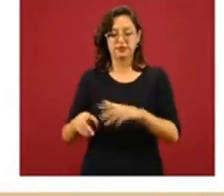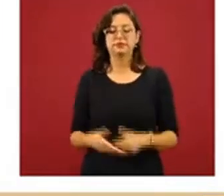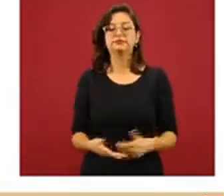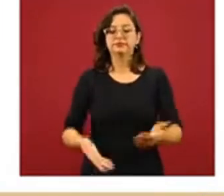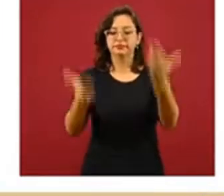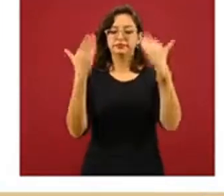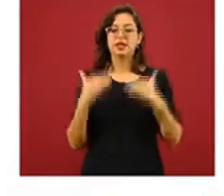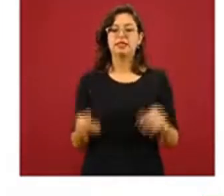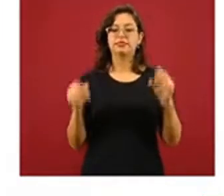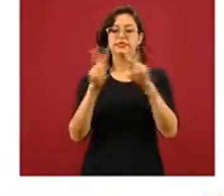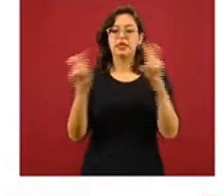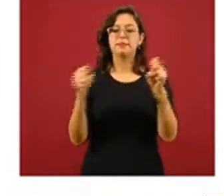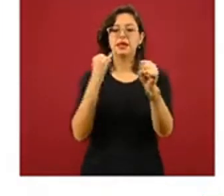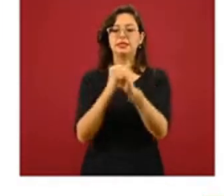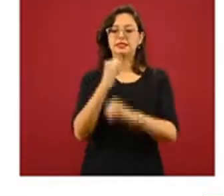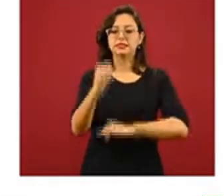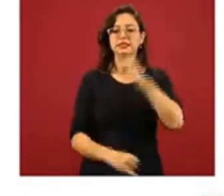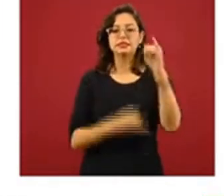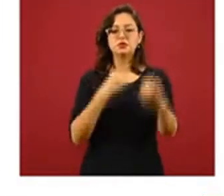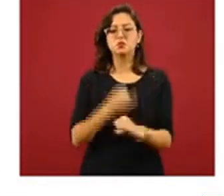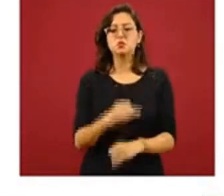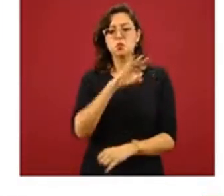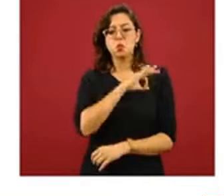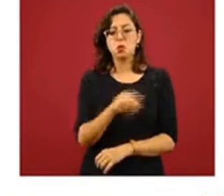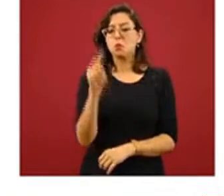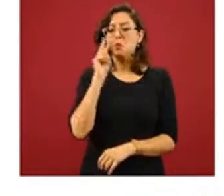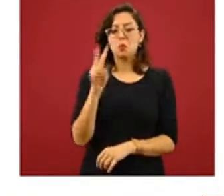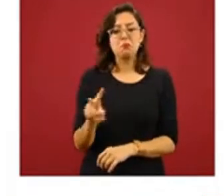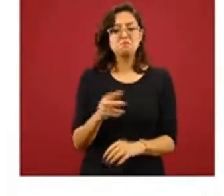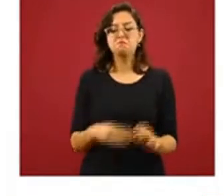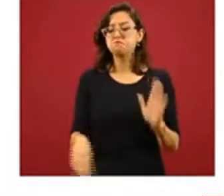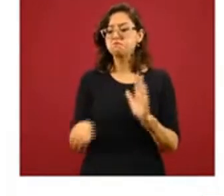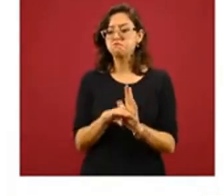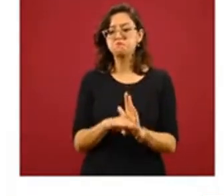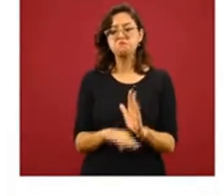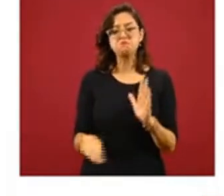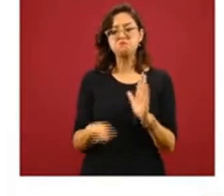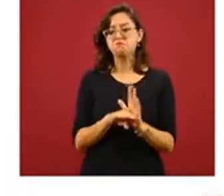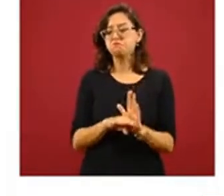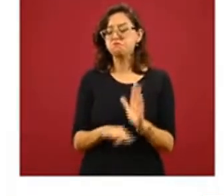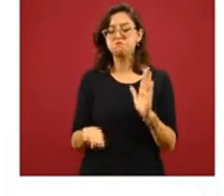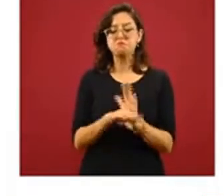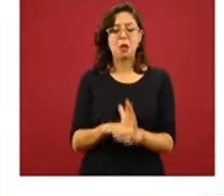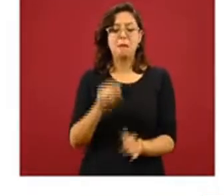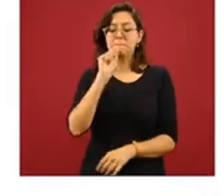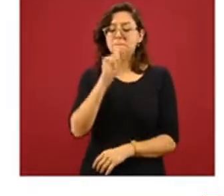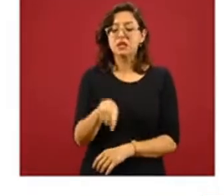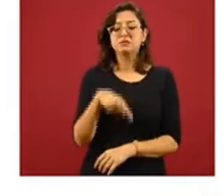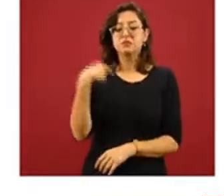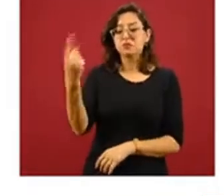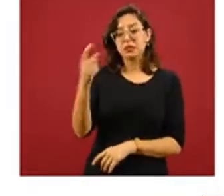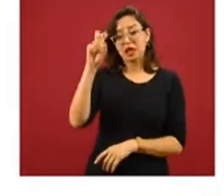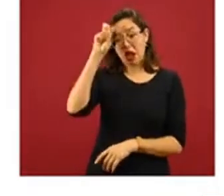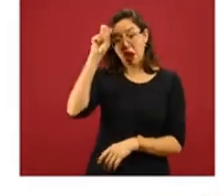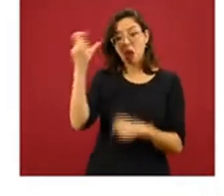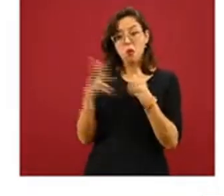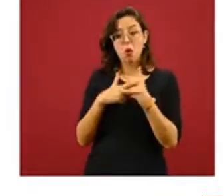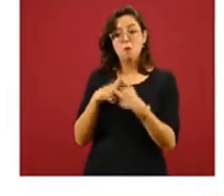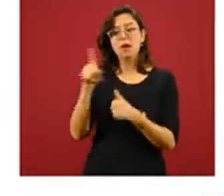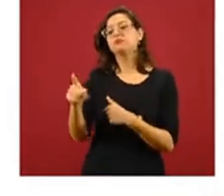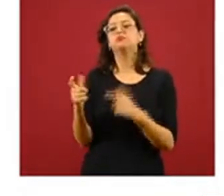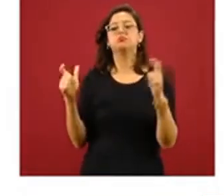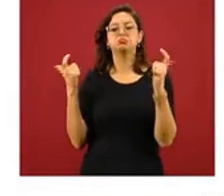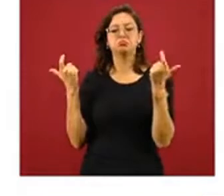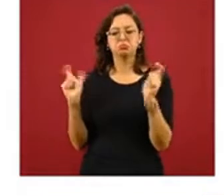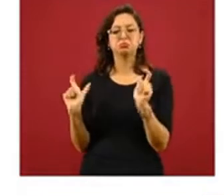internacional. Podemos nuevamente ver que no hay cambios importantes, más allá que el continente europeo continúa disminuyendo